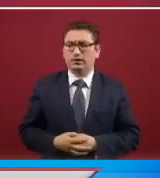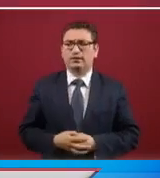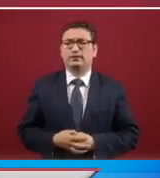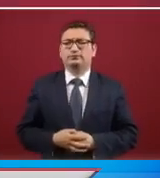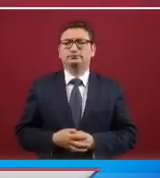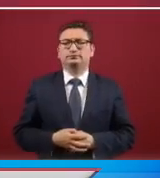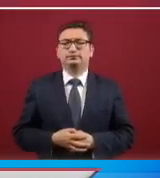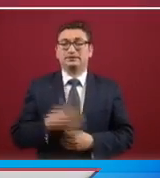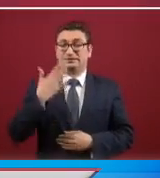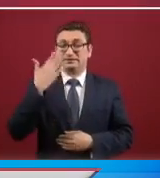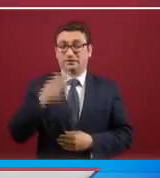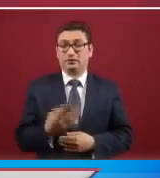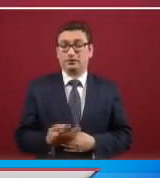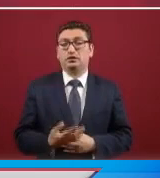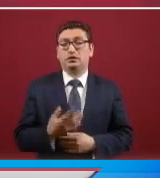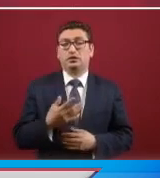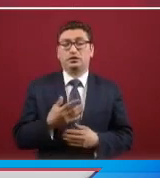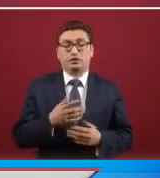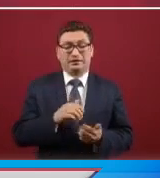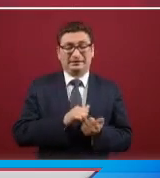la cuarta,